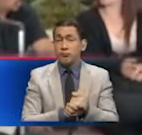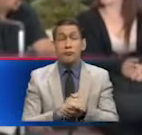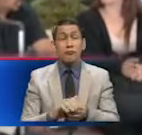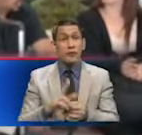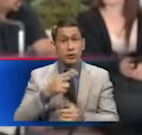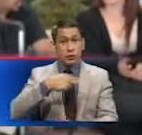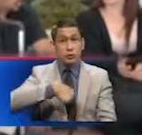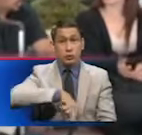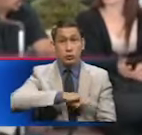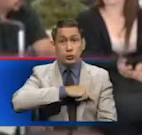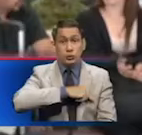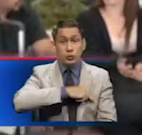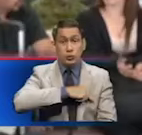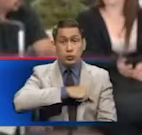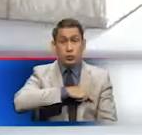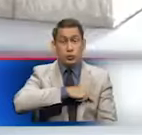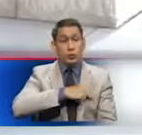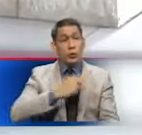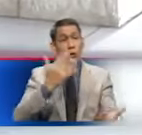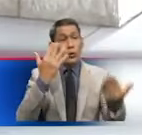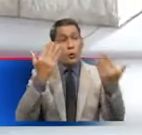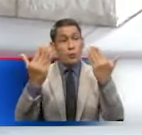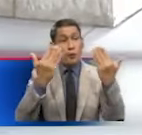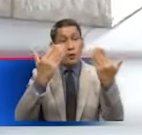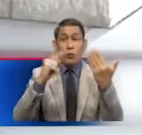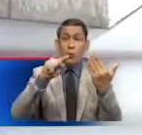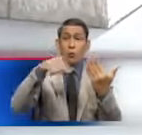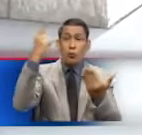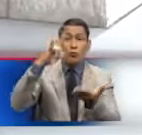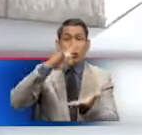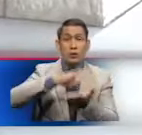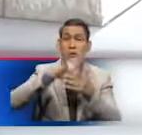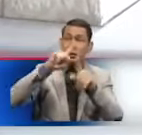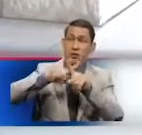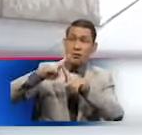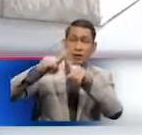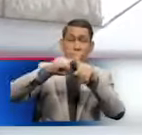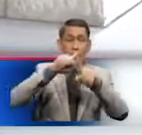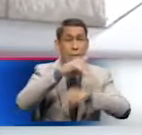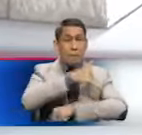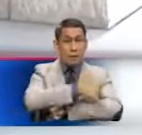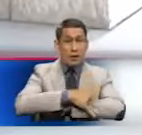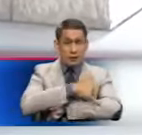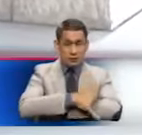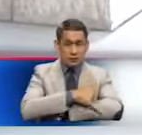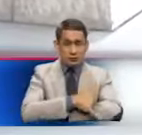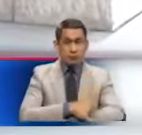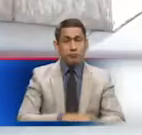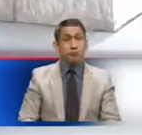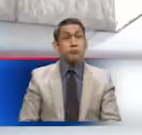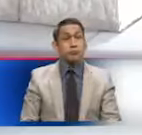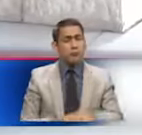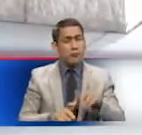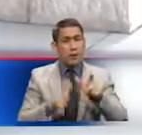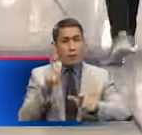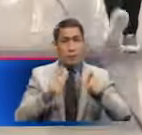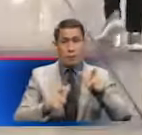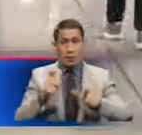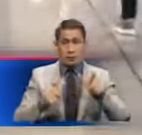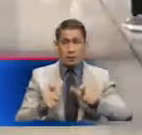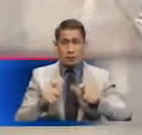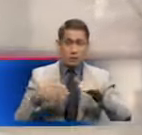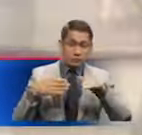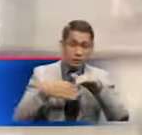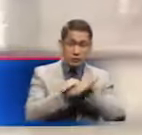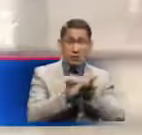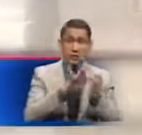cómo estamos en referencia a otros aeropuertos. La ciudadanía dice sentirse a gusto en las instalaciones, principalmente por la amable atención que